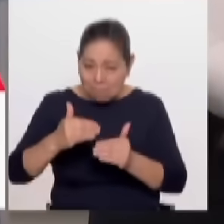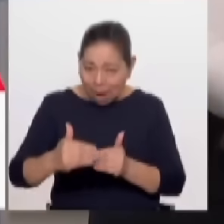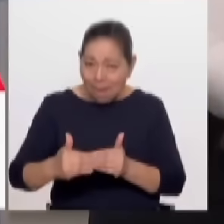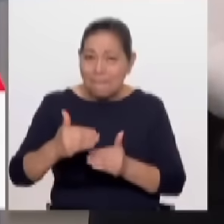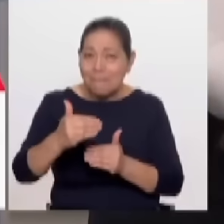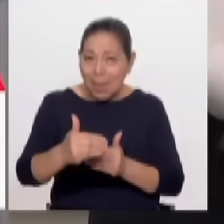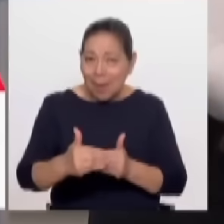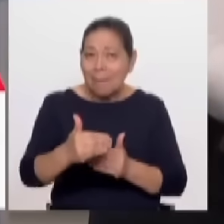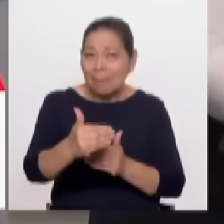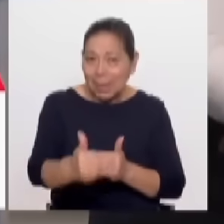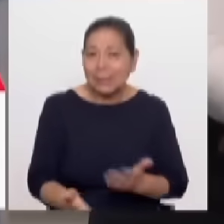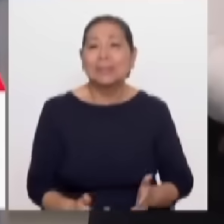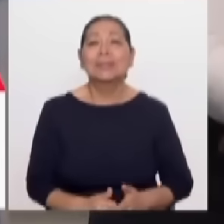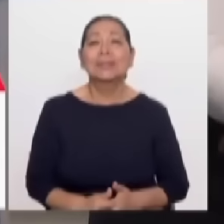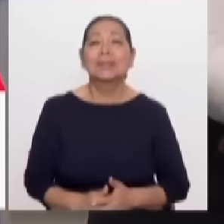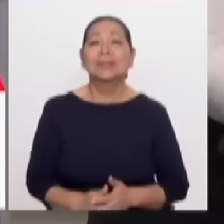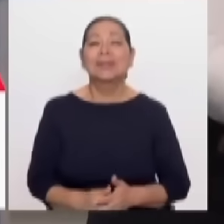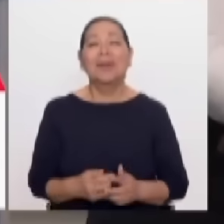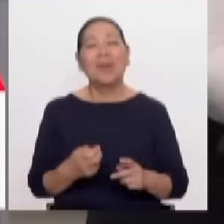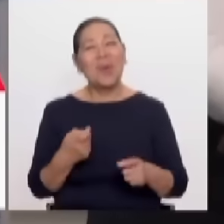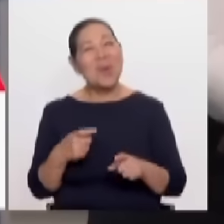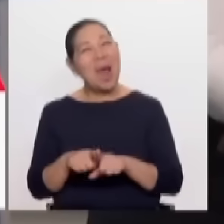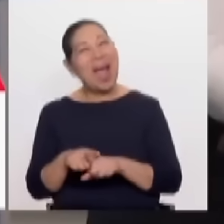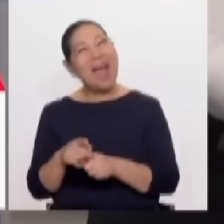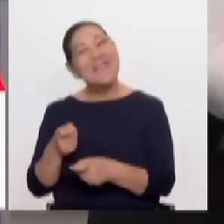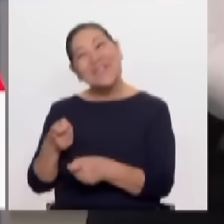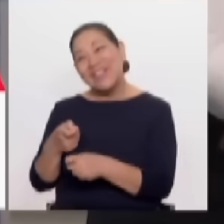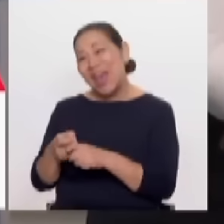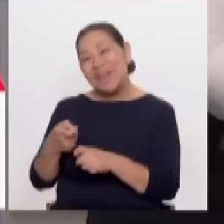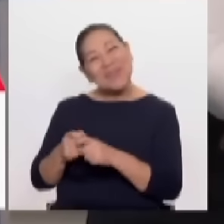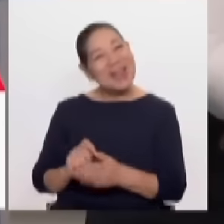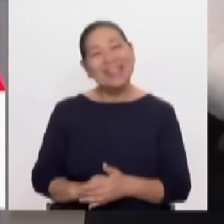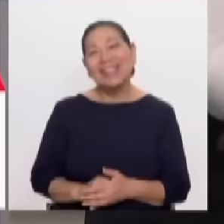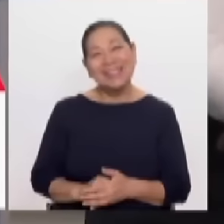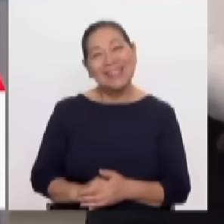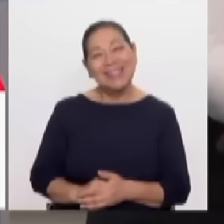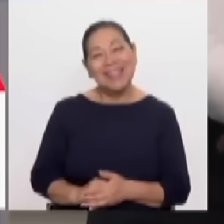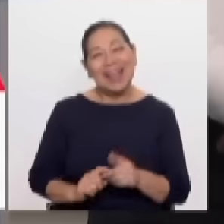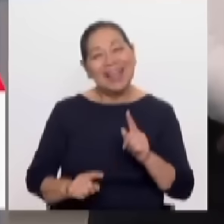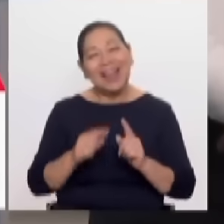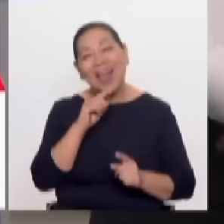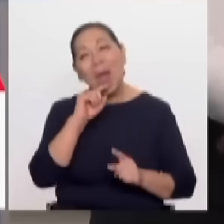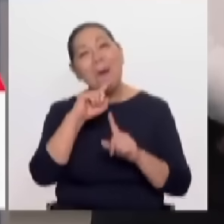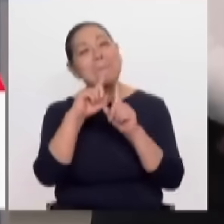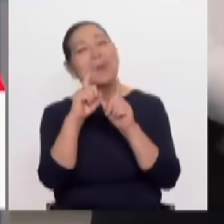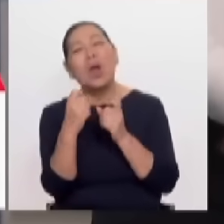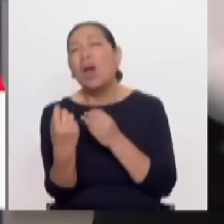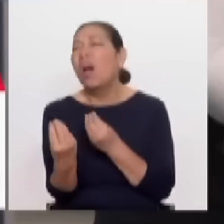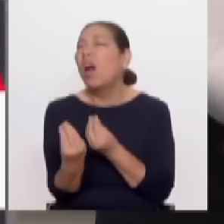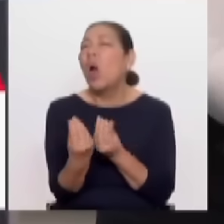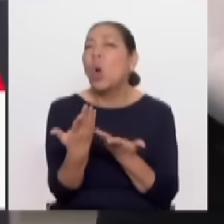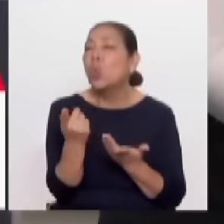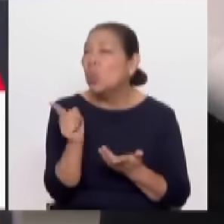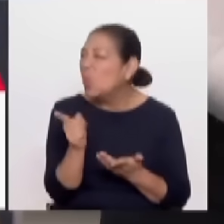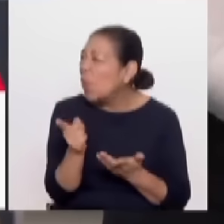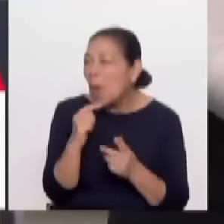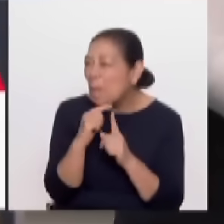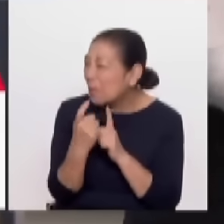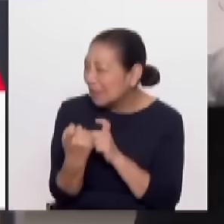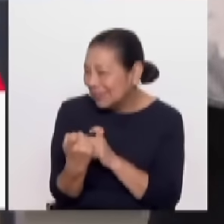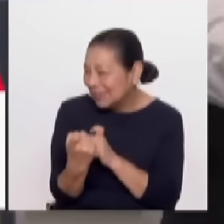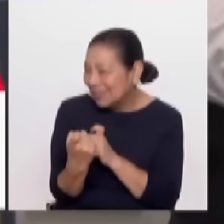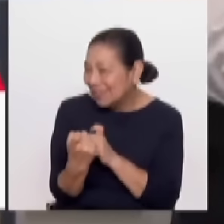Y a manera de broma, permítanme ustedes, a alguien le preguntaron, oye, ¿y tú